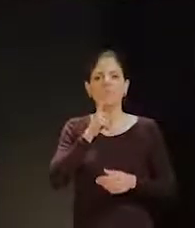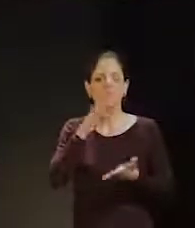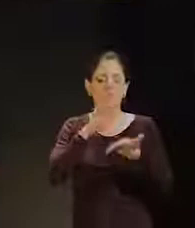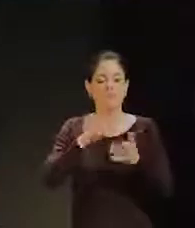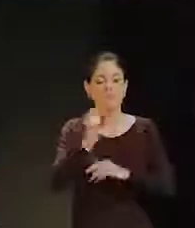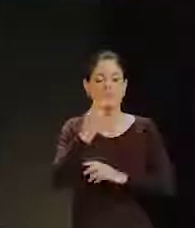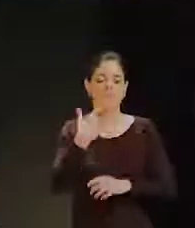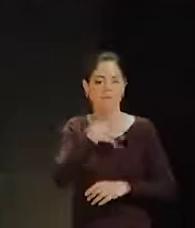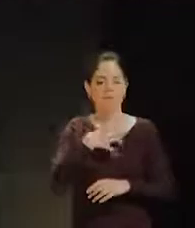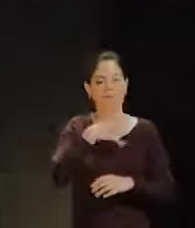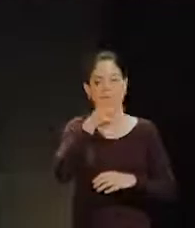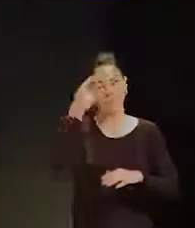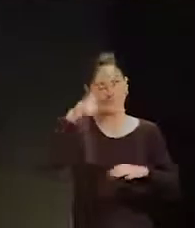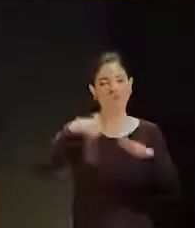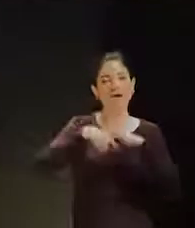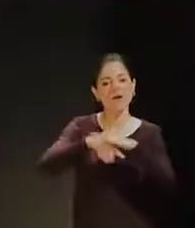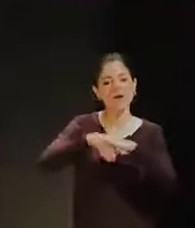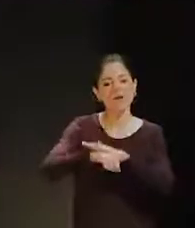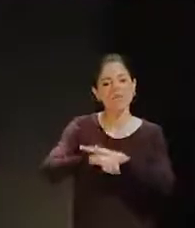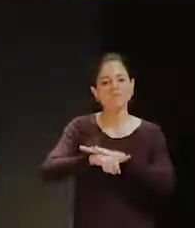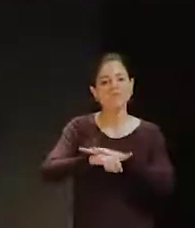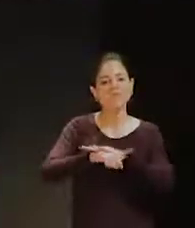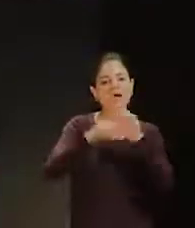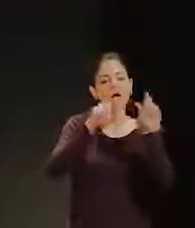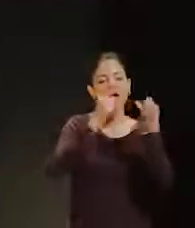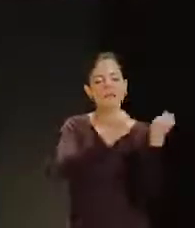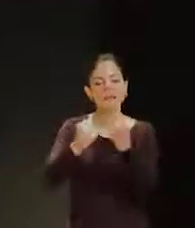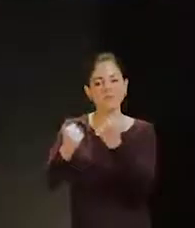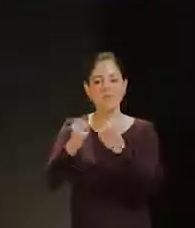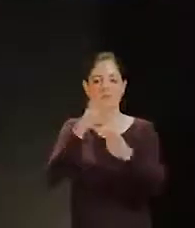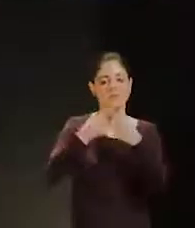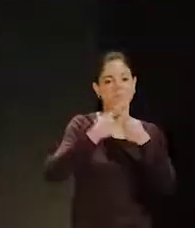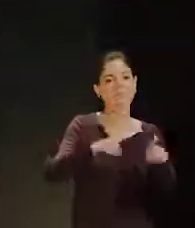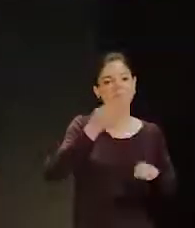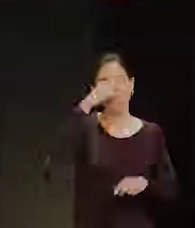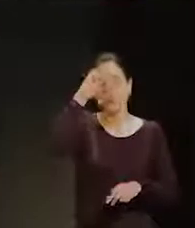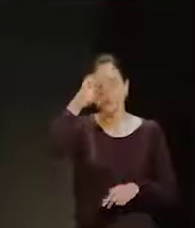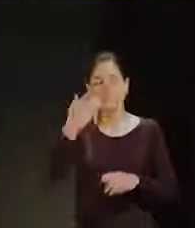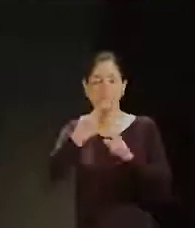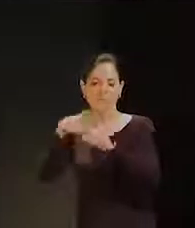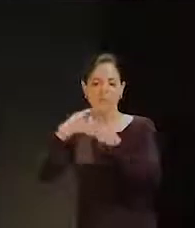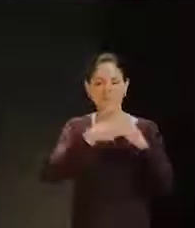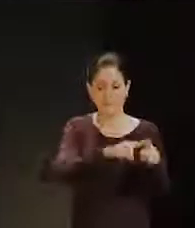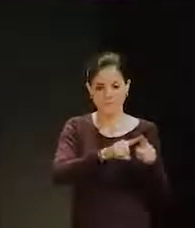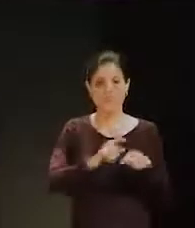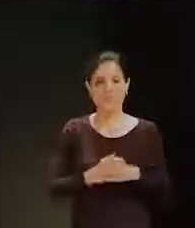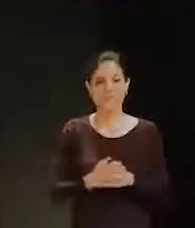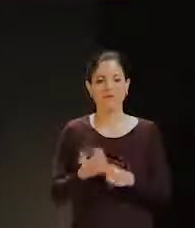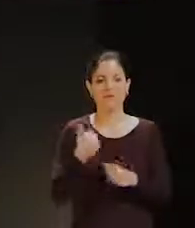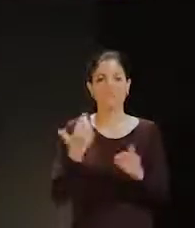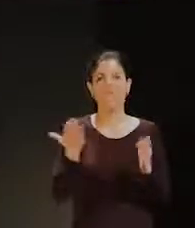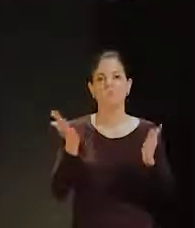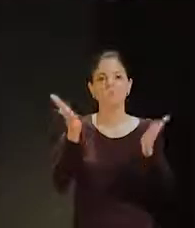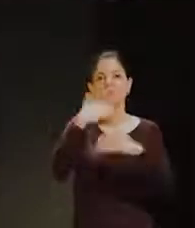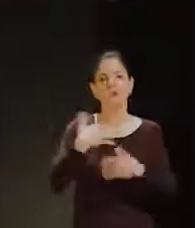cosa. La burocracia aquí es una forma y en Cuba es otra. Entonces, no